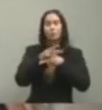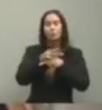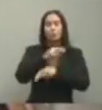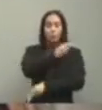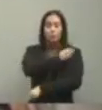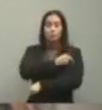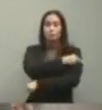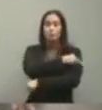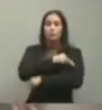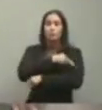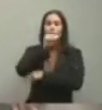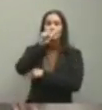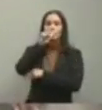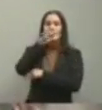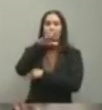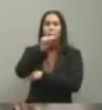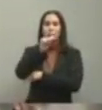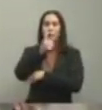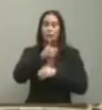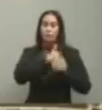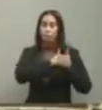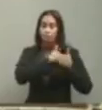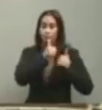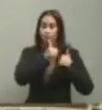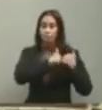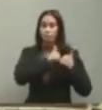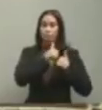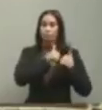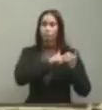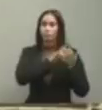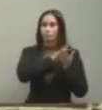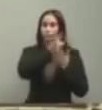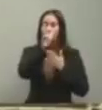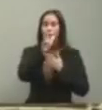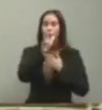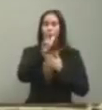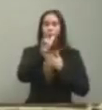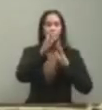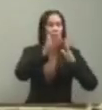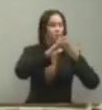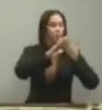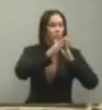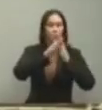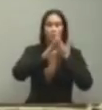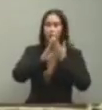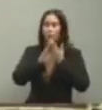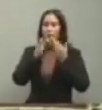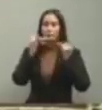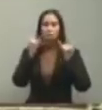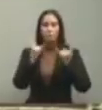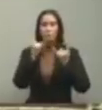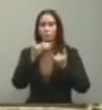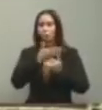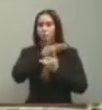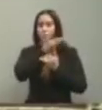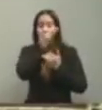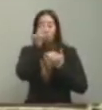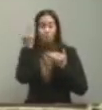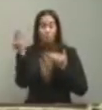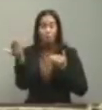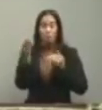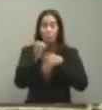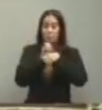ramón de lara de la fuerza aérea a nivel comunitario no tenemos al día de hoy evidencia